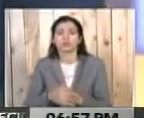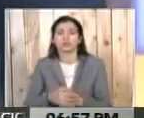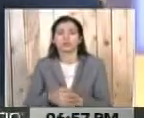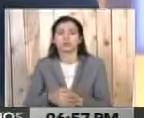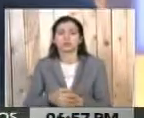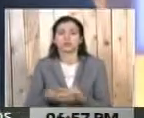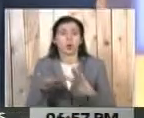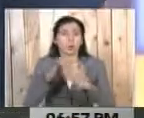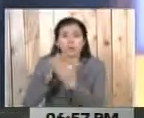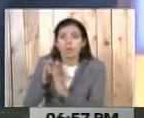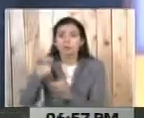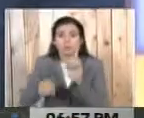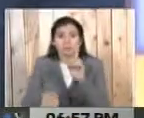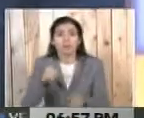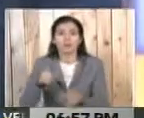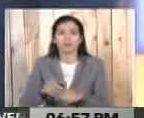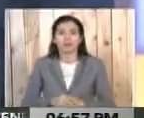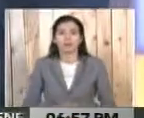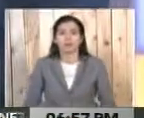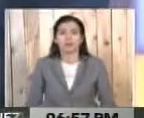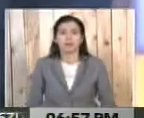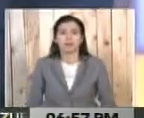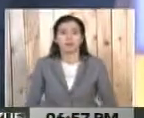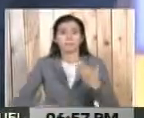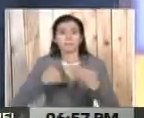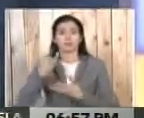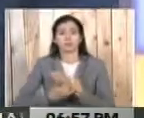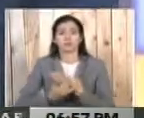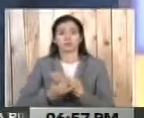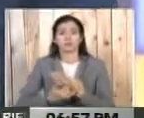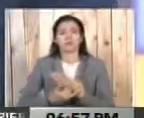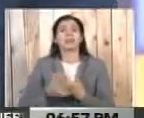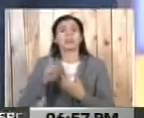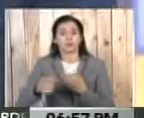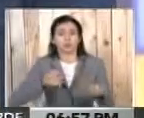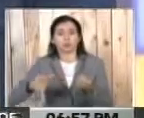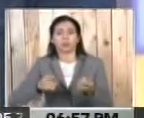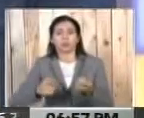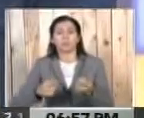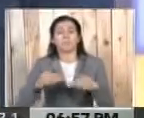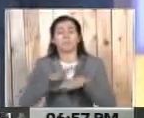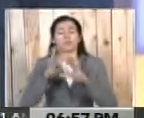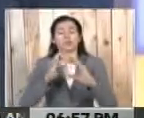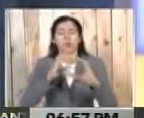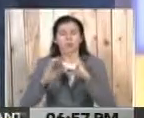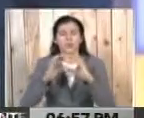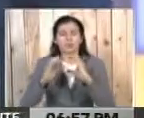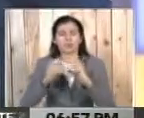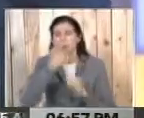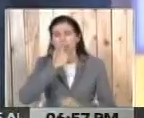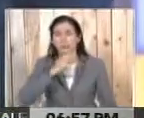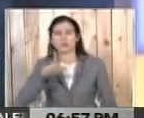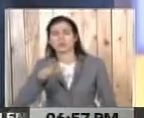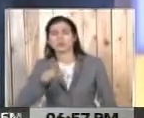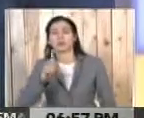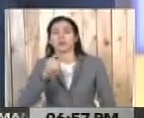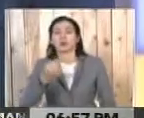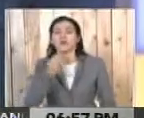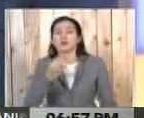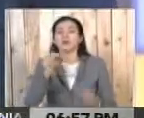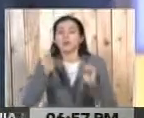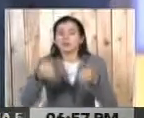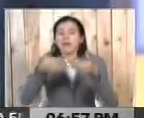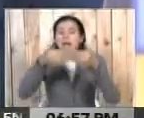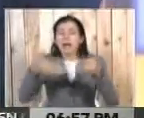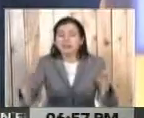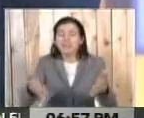Ahí, también hay gente que ha hecho proyectos que tienen que regularse. El ministro Luis Marcano acaba de ordenar la apertura de un registro. Vamos a